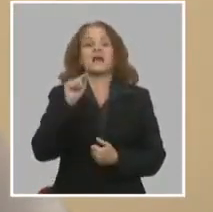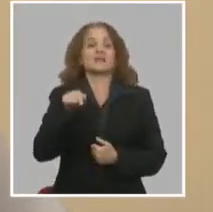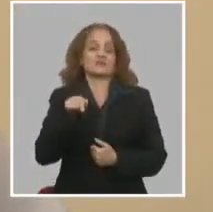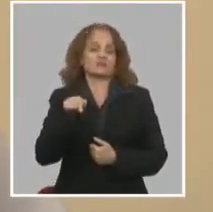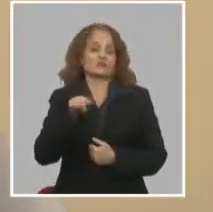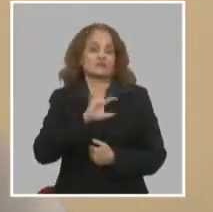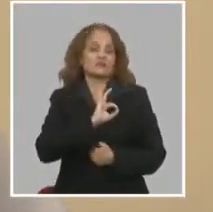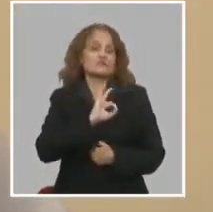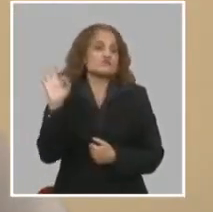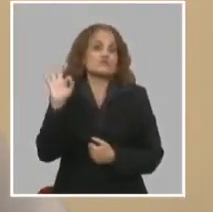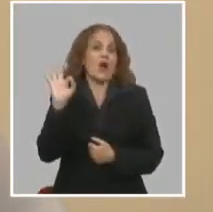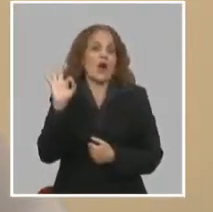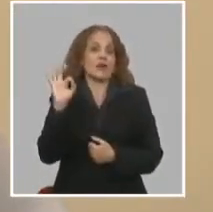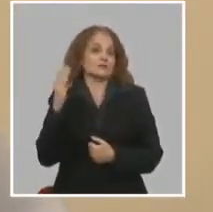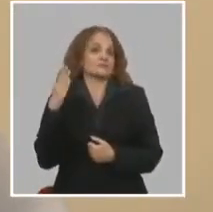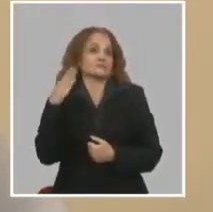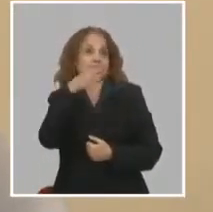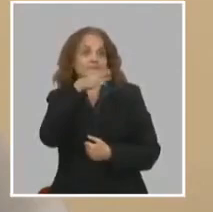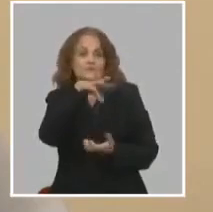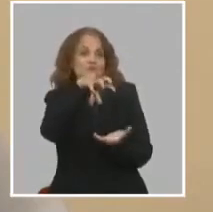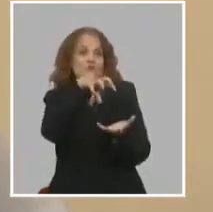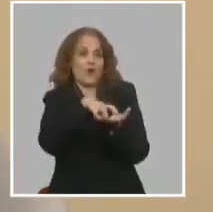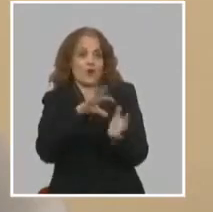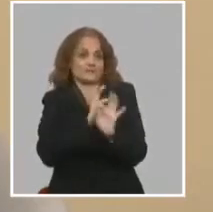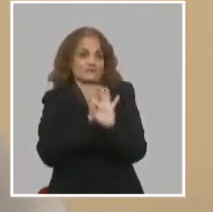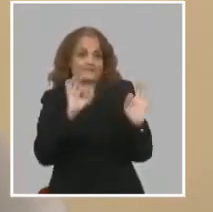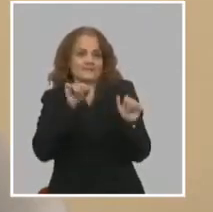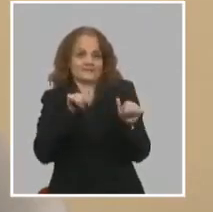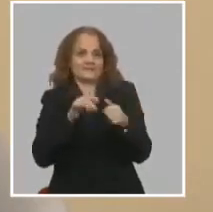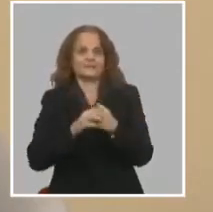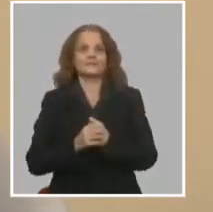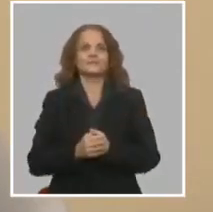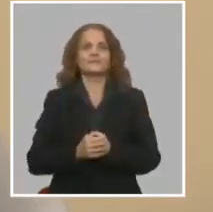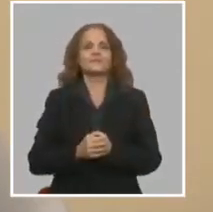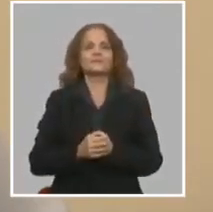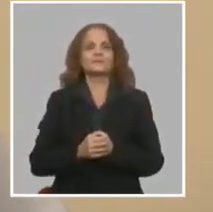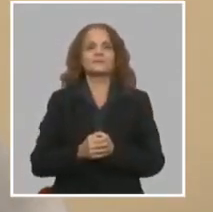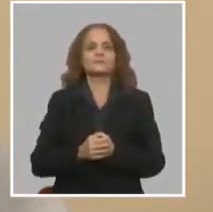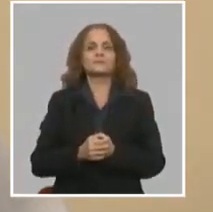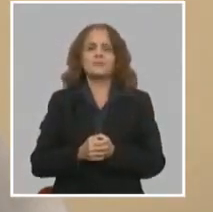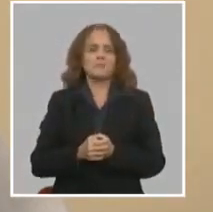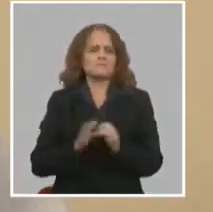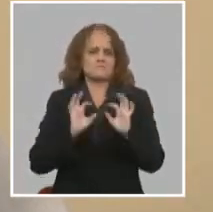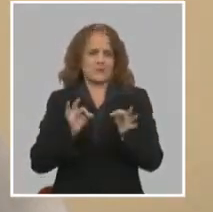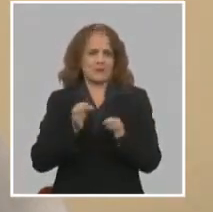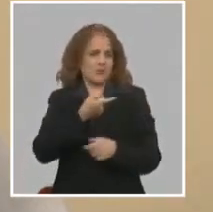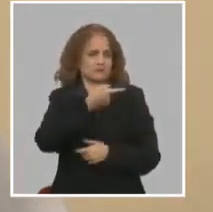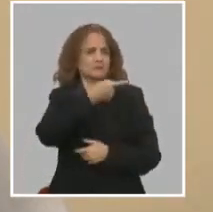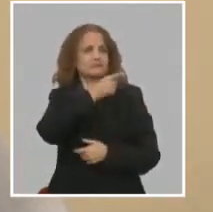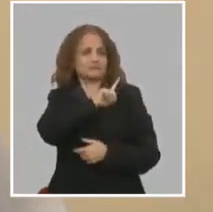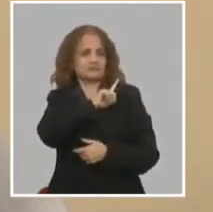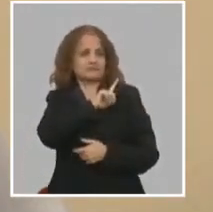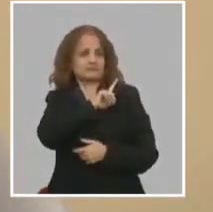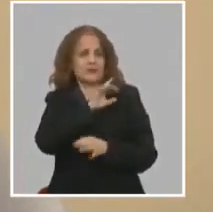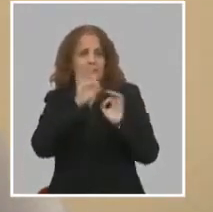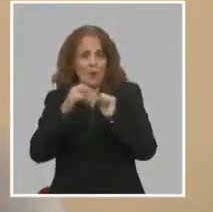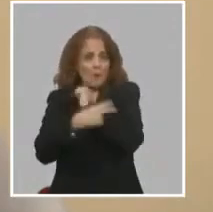desconocido. Nosotros como cubanos no, incluso las relaciones no había en ese momento relaciones con